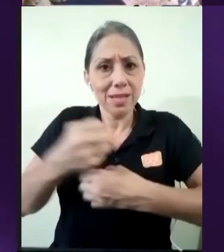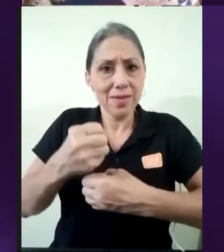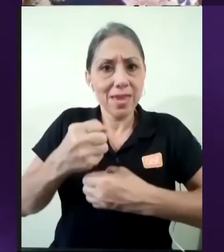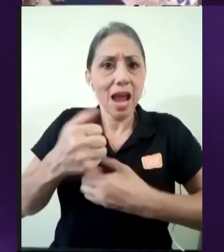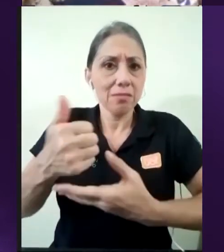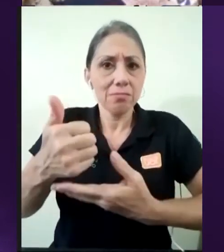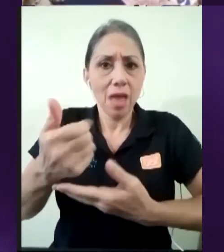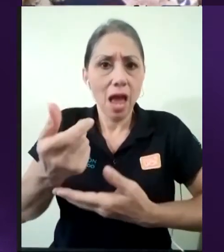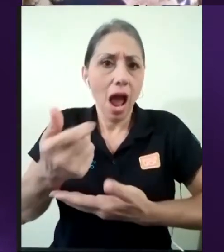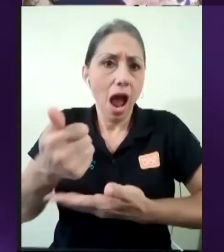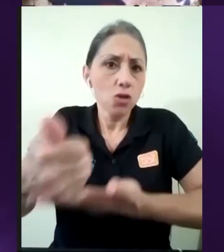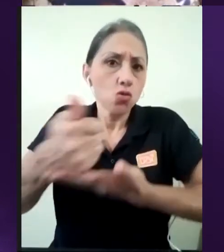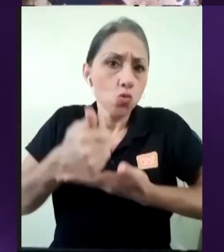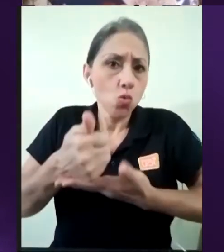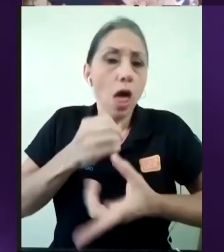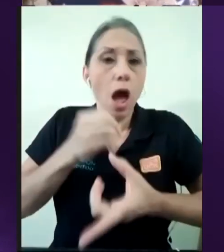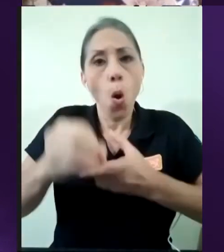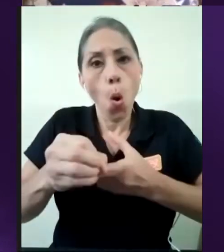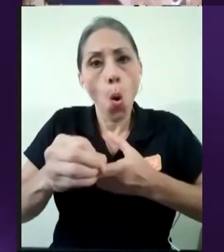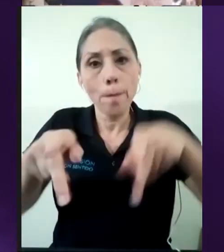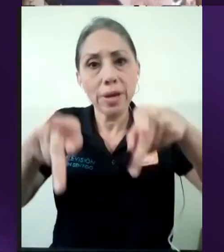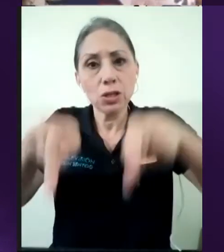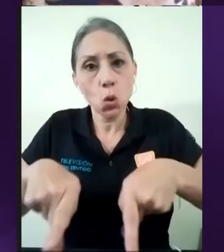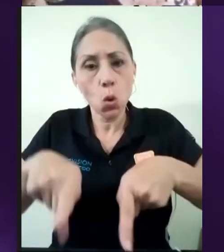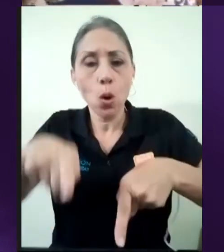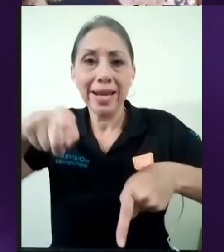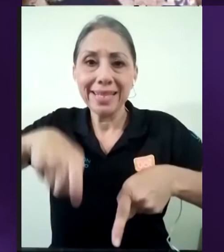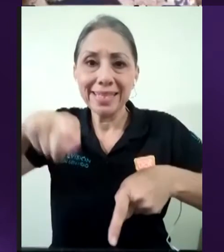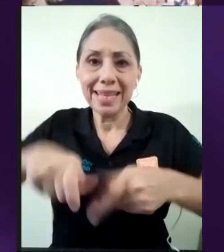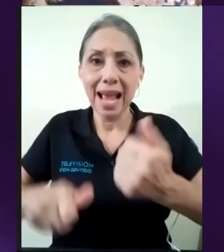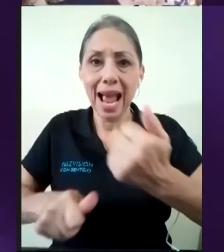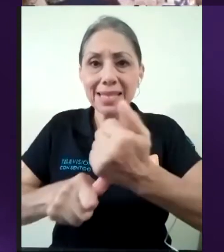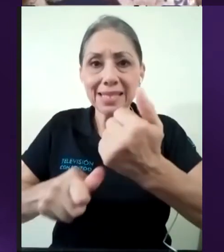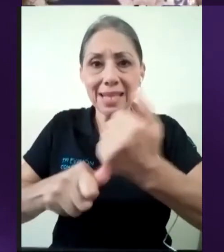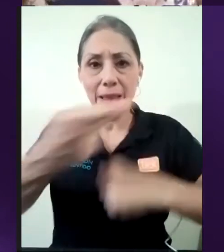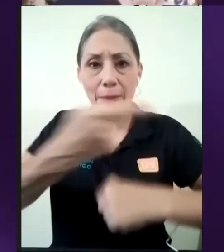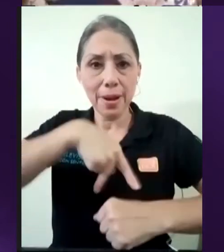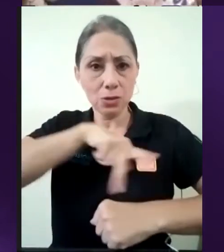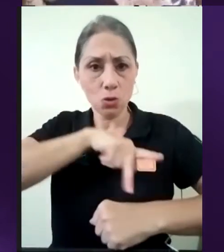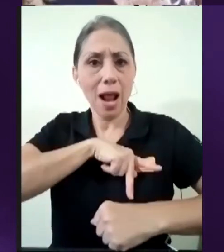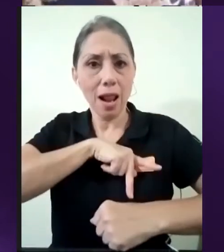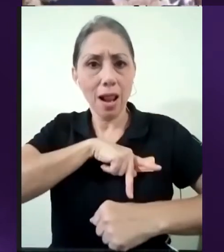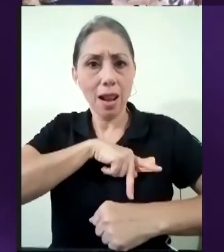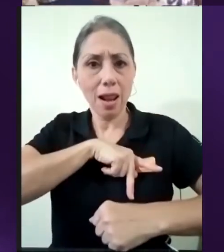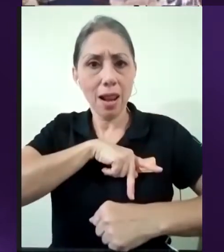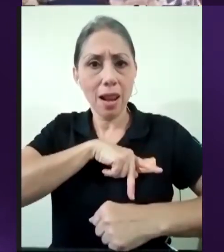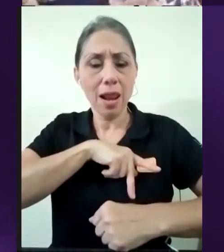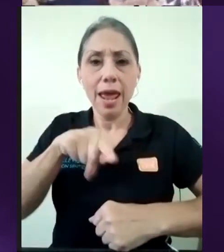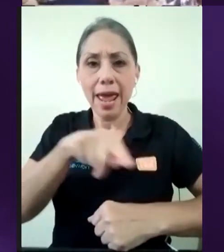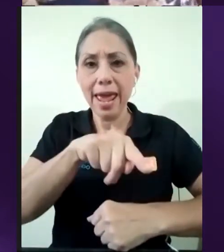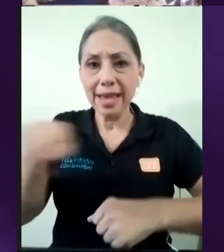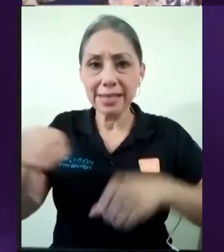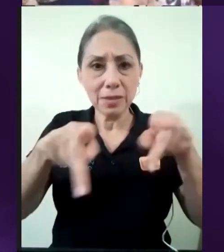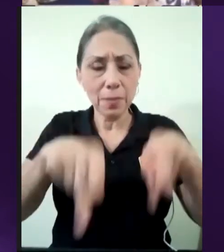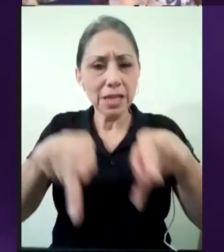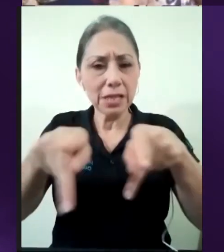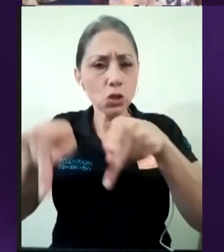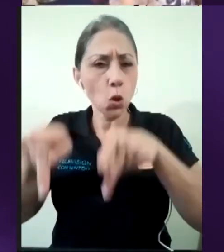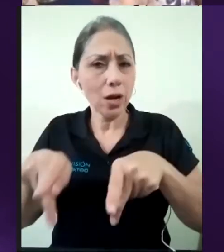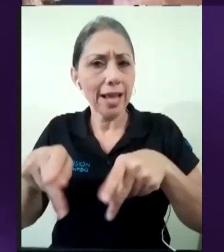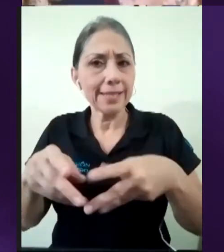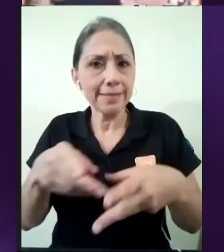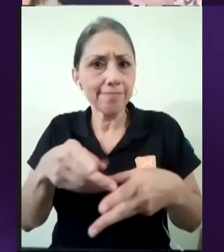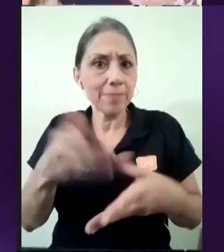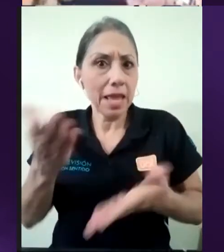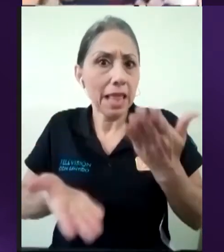asistente personal? ¿Cuál es el mensaje para estas personas que pueden estar enfrentando una situación